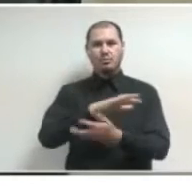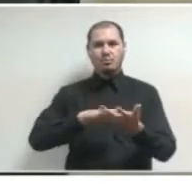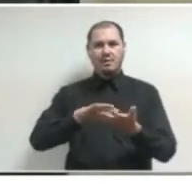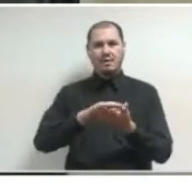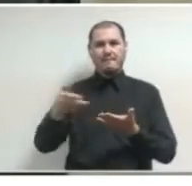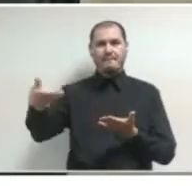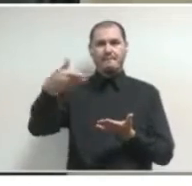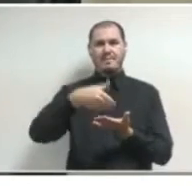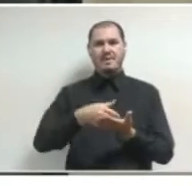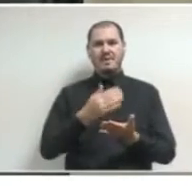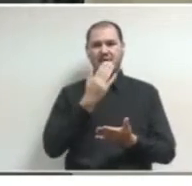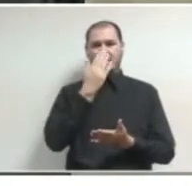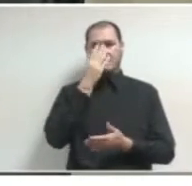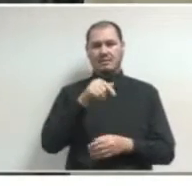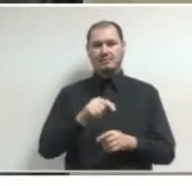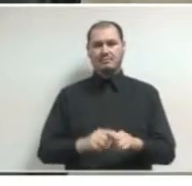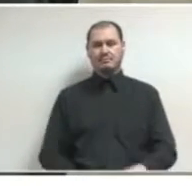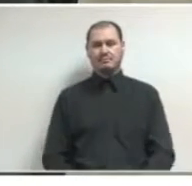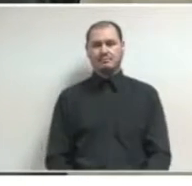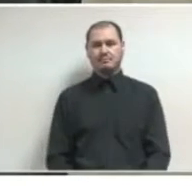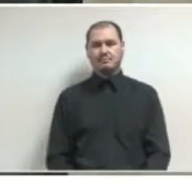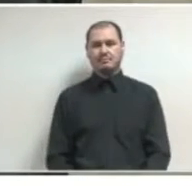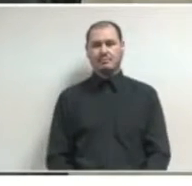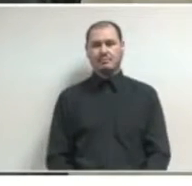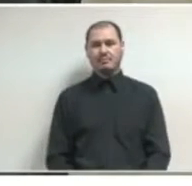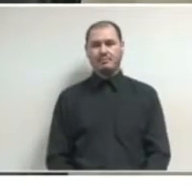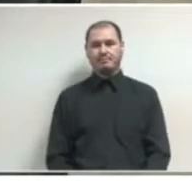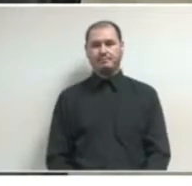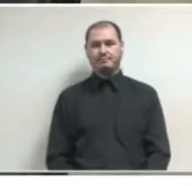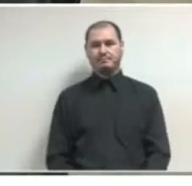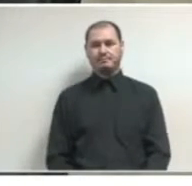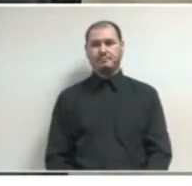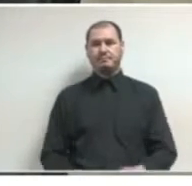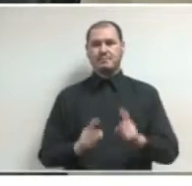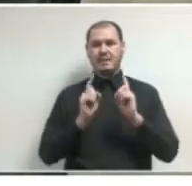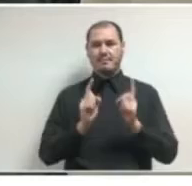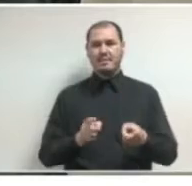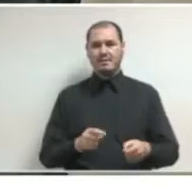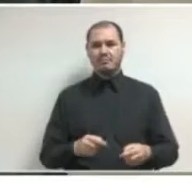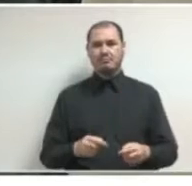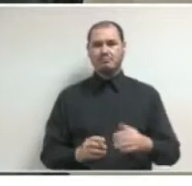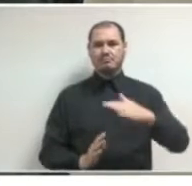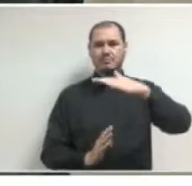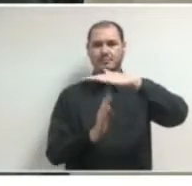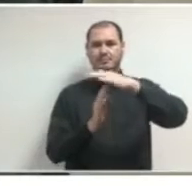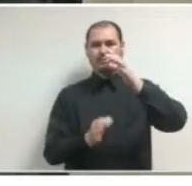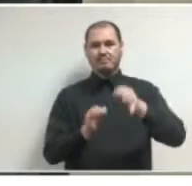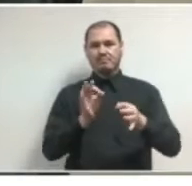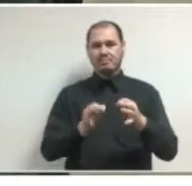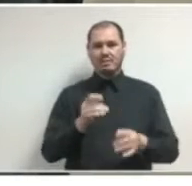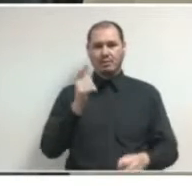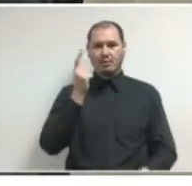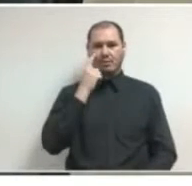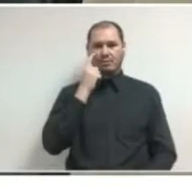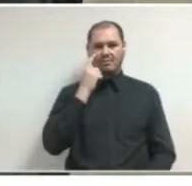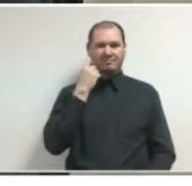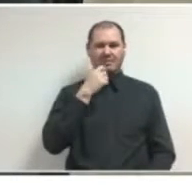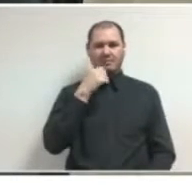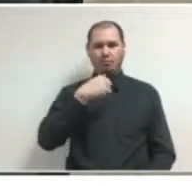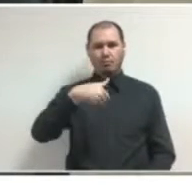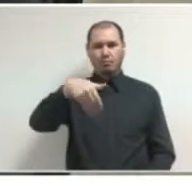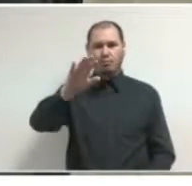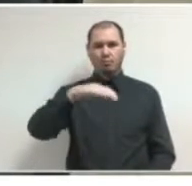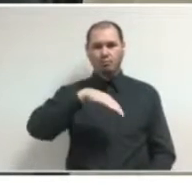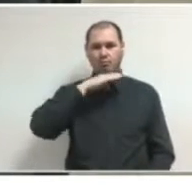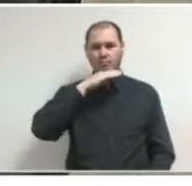gente, o iba a pellerere mi auxiliar de justicia, ya de hecho. Poner a conocimiento de la corte, si bien falta todavía mucho. Upechar mamo y sea veí, hoy cua